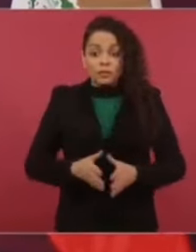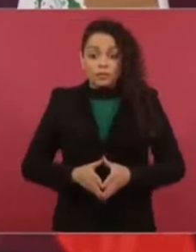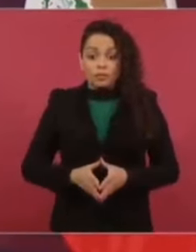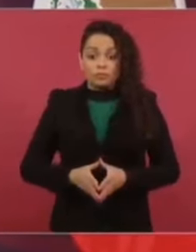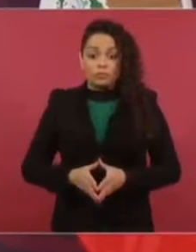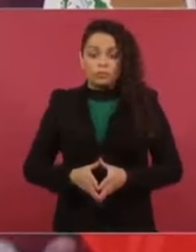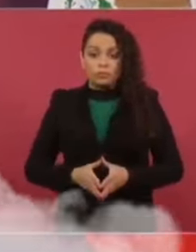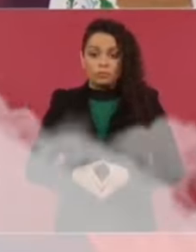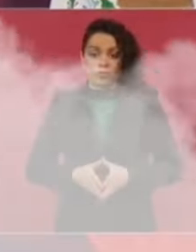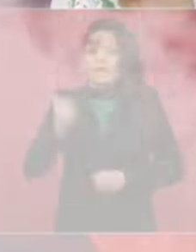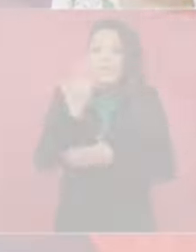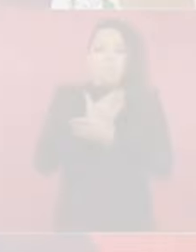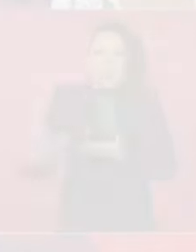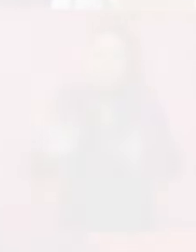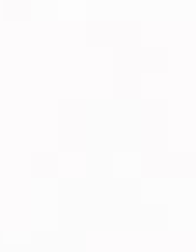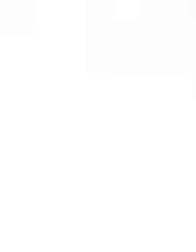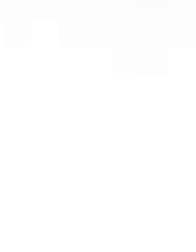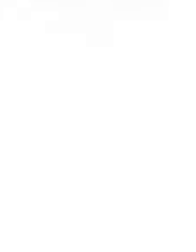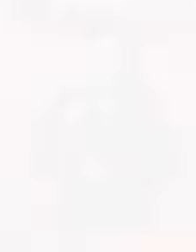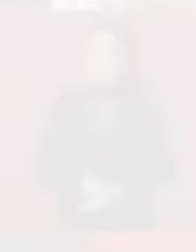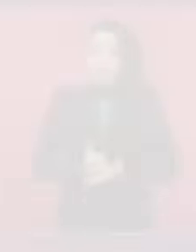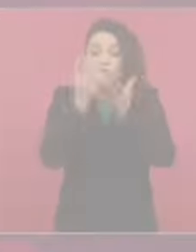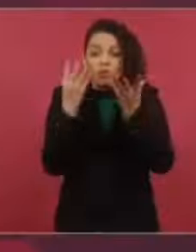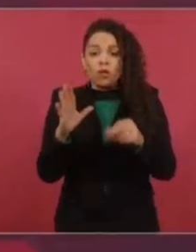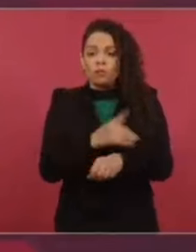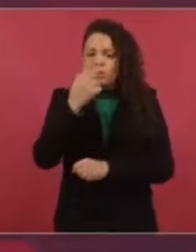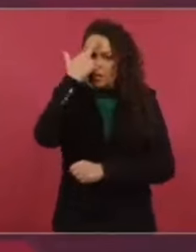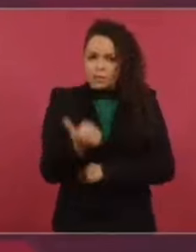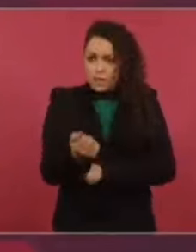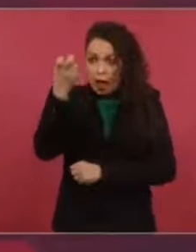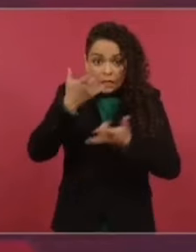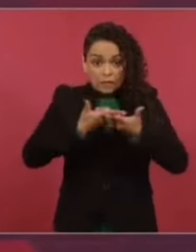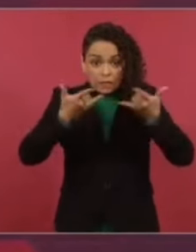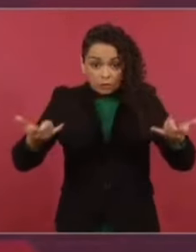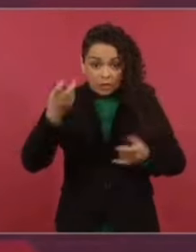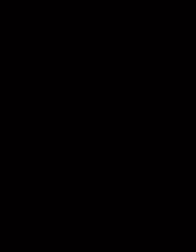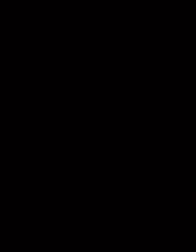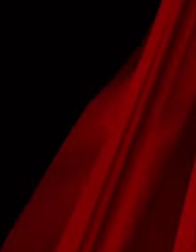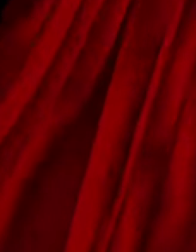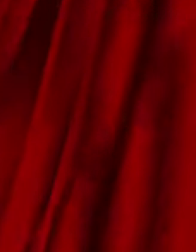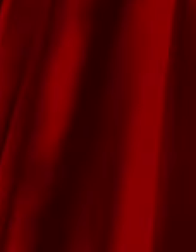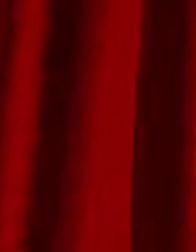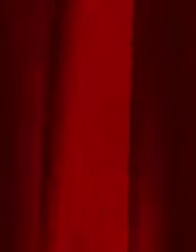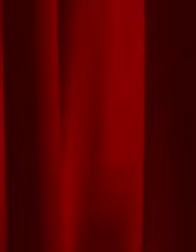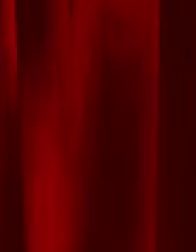de repetirse nunca, jamás. Pero es importante que se conozca